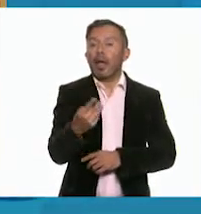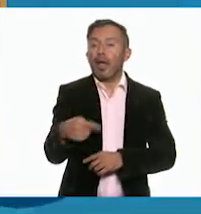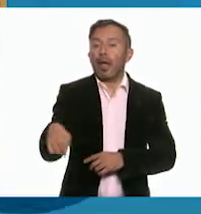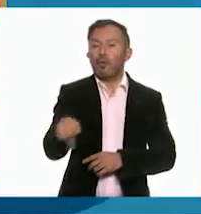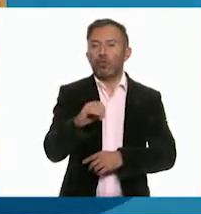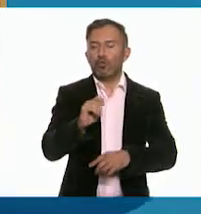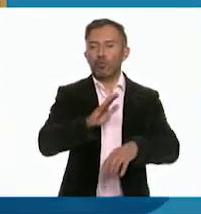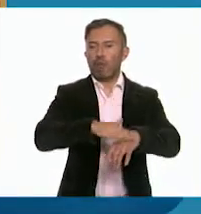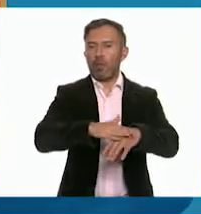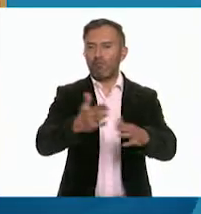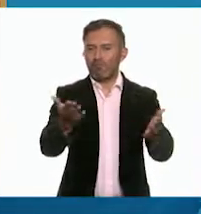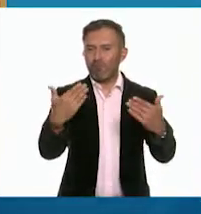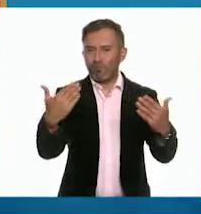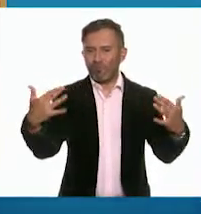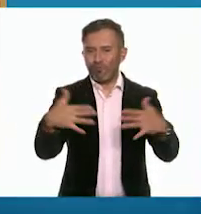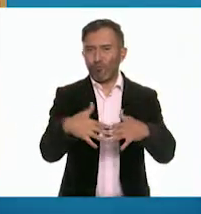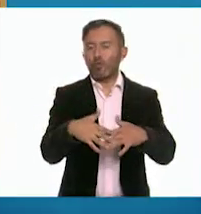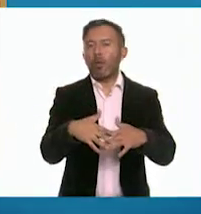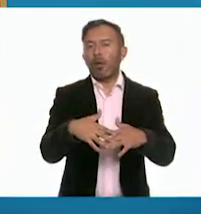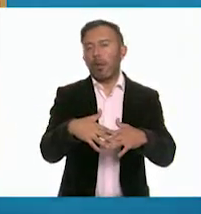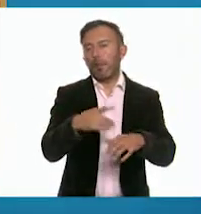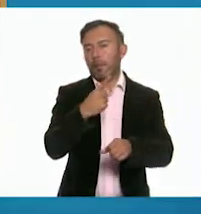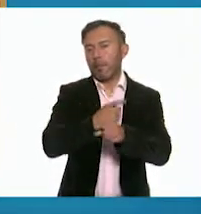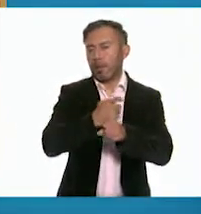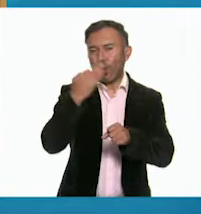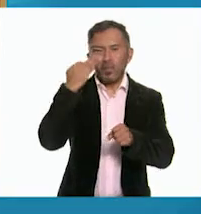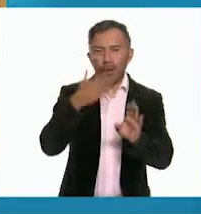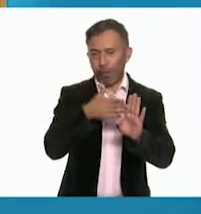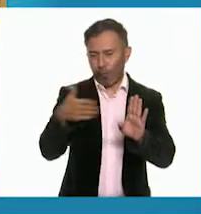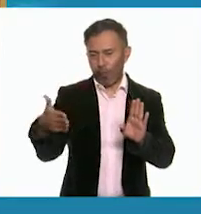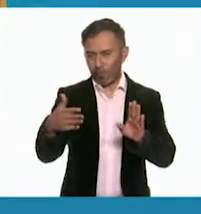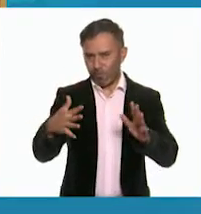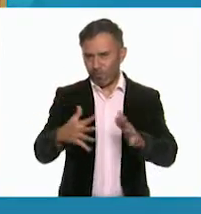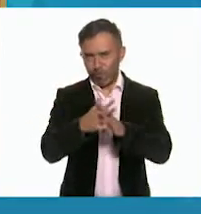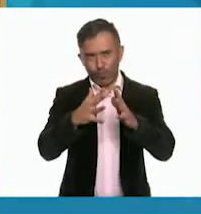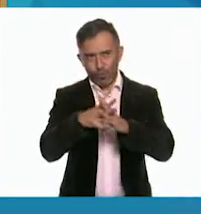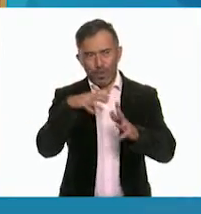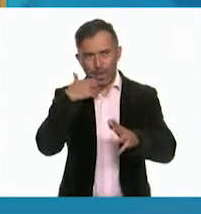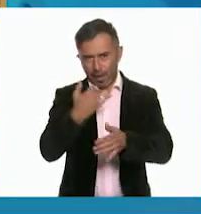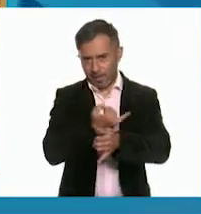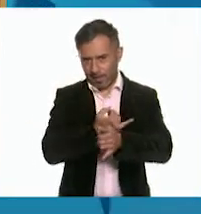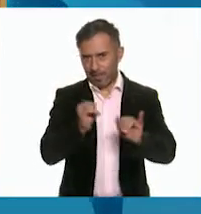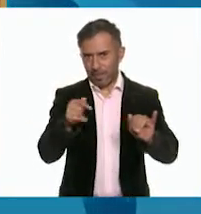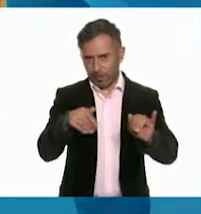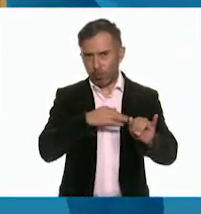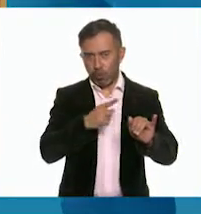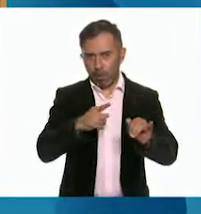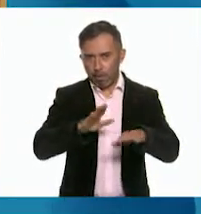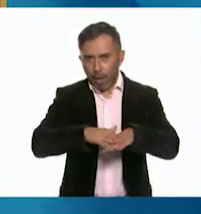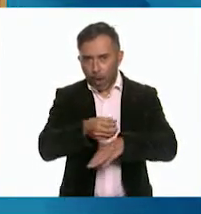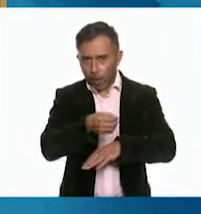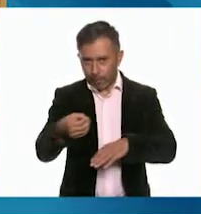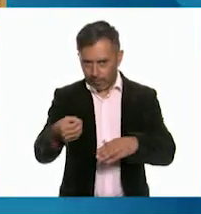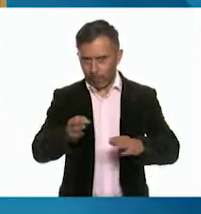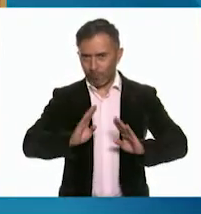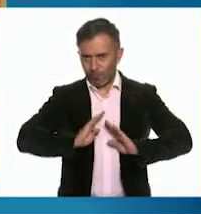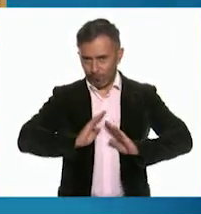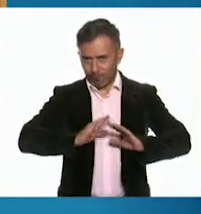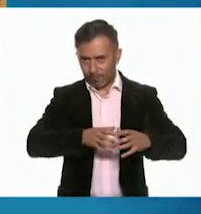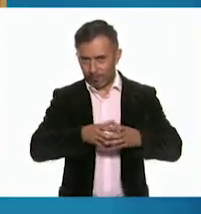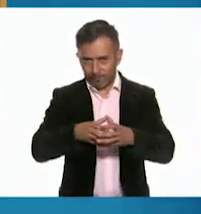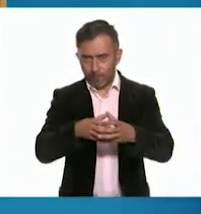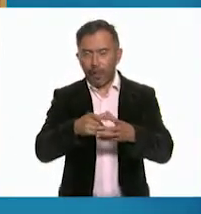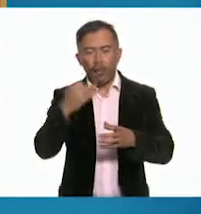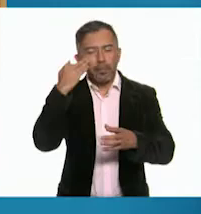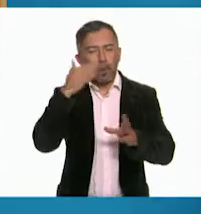tropas más disciplinadas en esta primera etapa del movimiento por la independencia. Para estudiar los hechos más relevantes de esta etapa, los